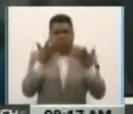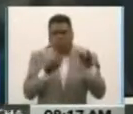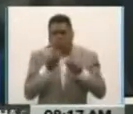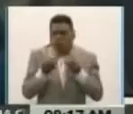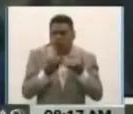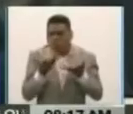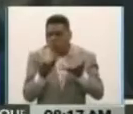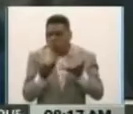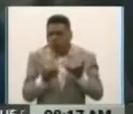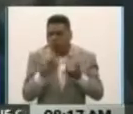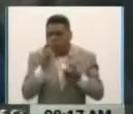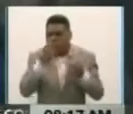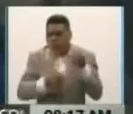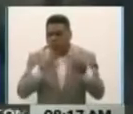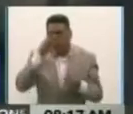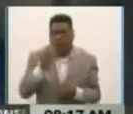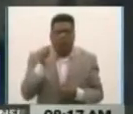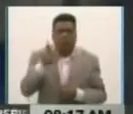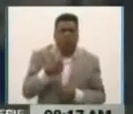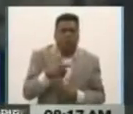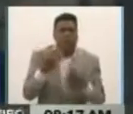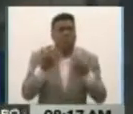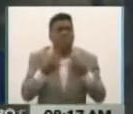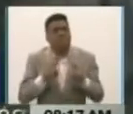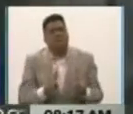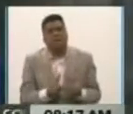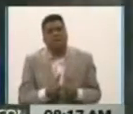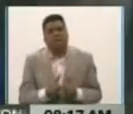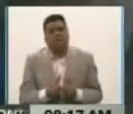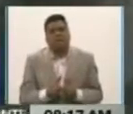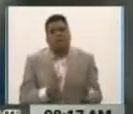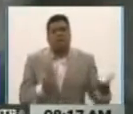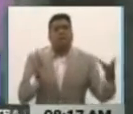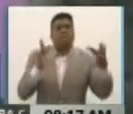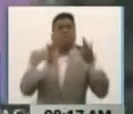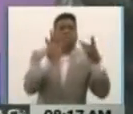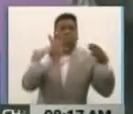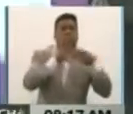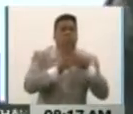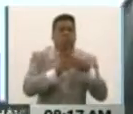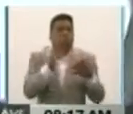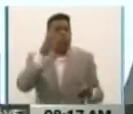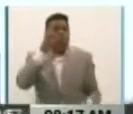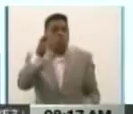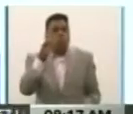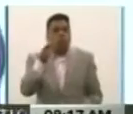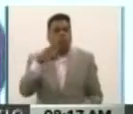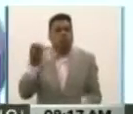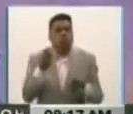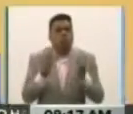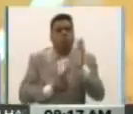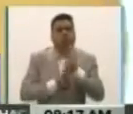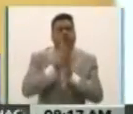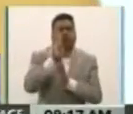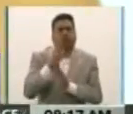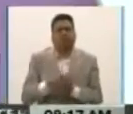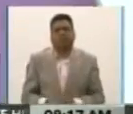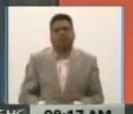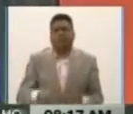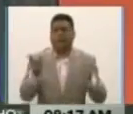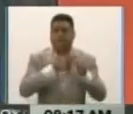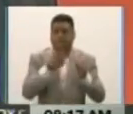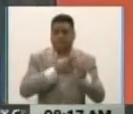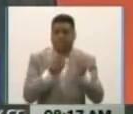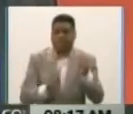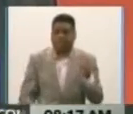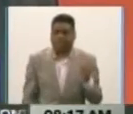en los últimos años, pero el talento, el vínculo del pueblo con el teatro, ¿cómo ha crecido? Bueno, ahí en primer lugar